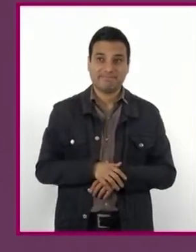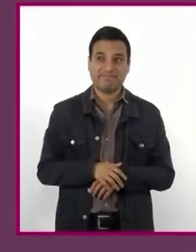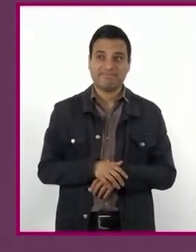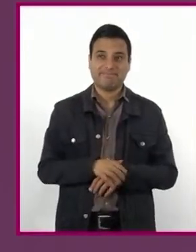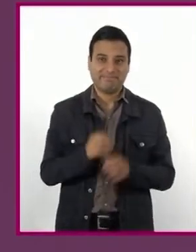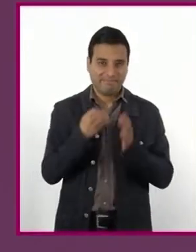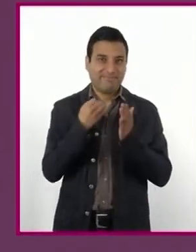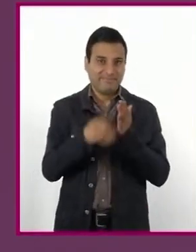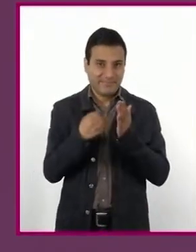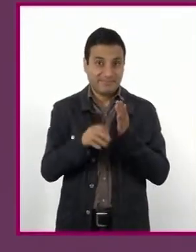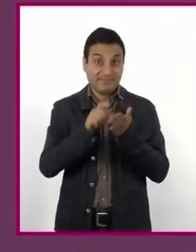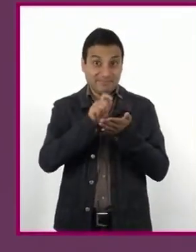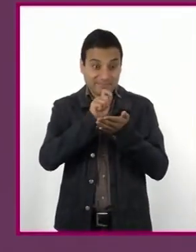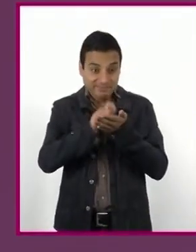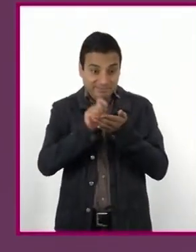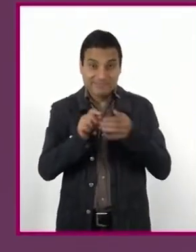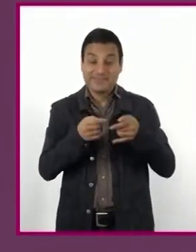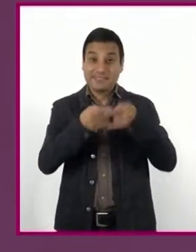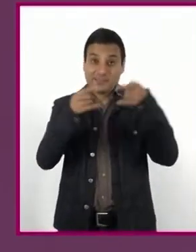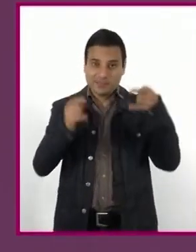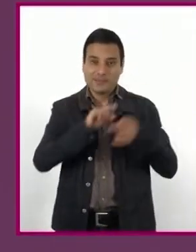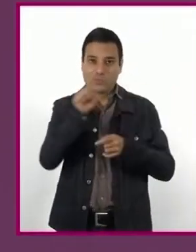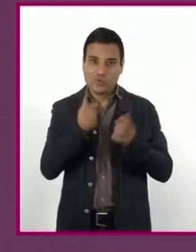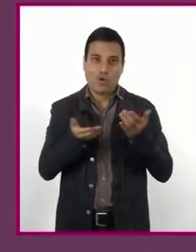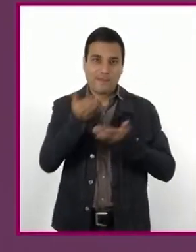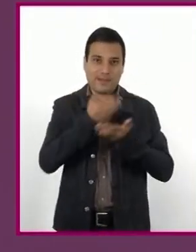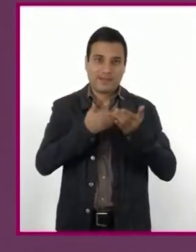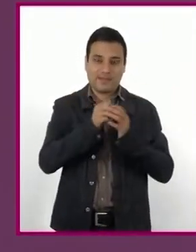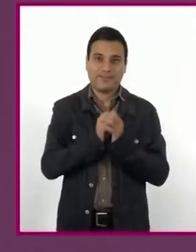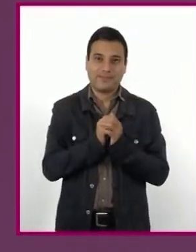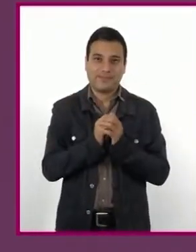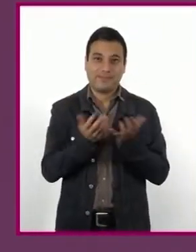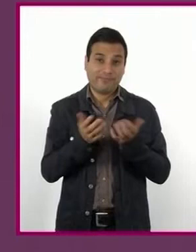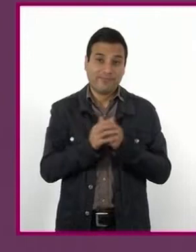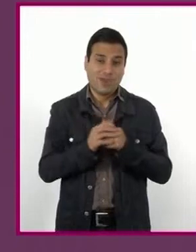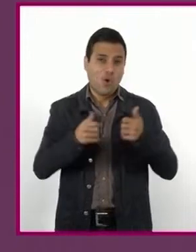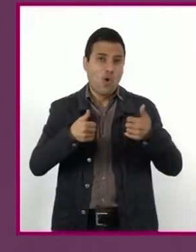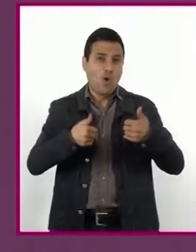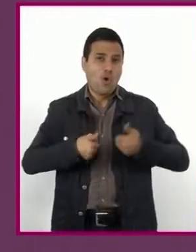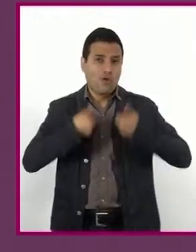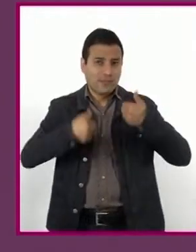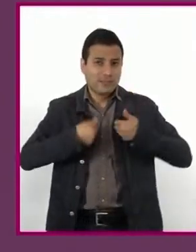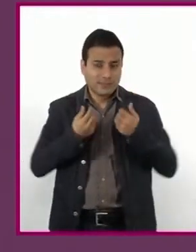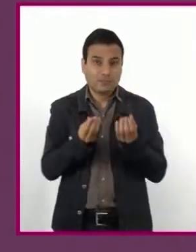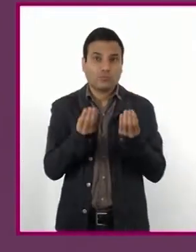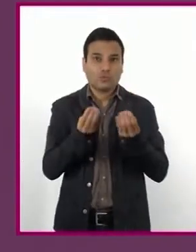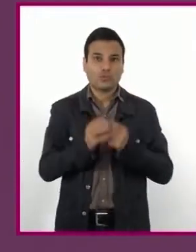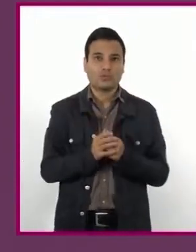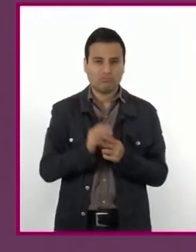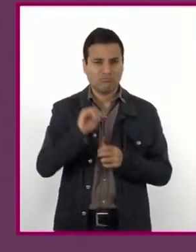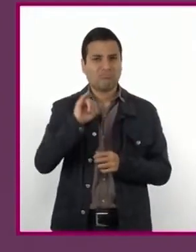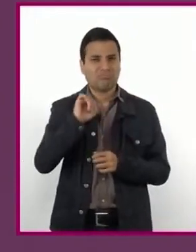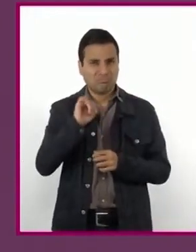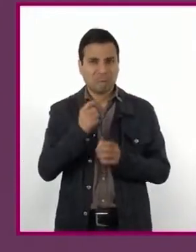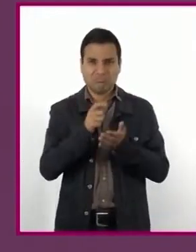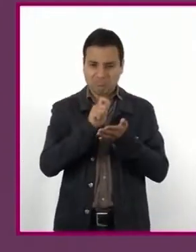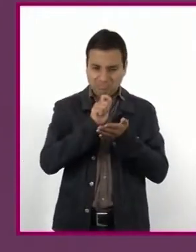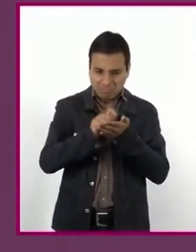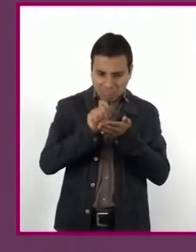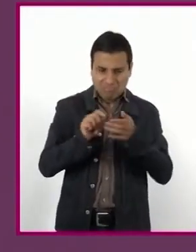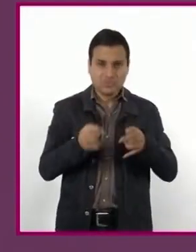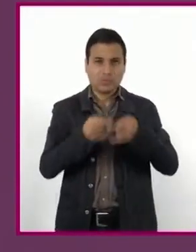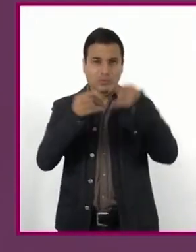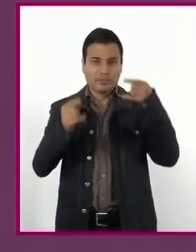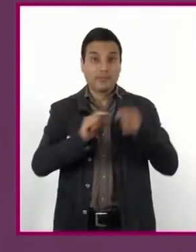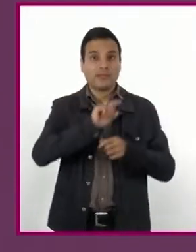a compartir sus historias. Sin embargo, muchas y muchos jóvenes se animan a dar a conocer sus textos, con